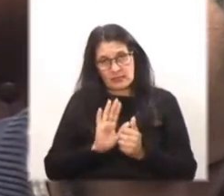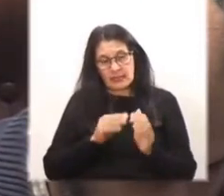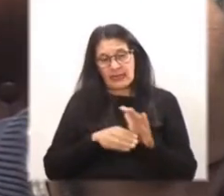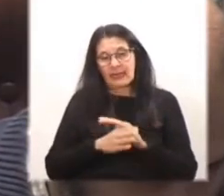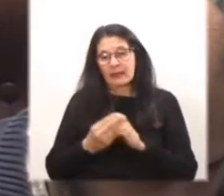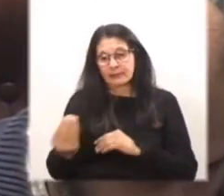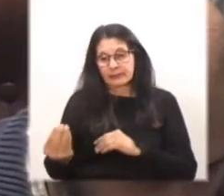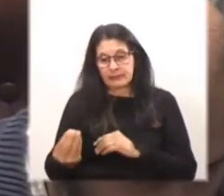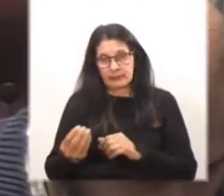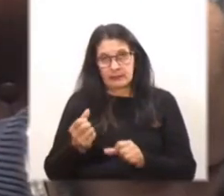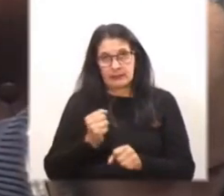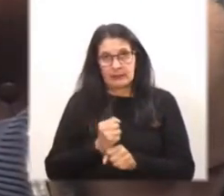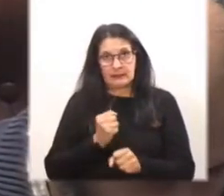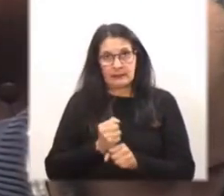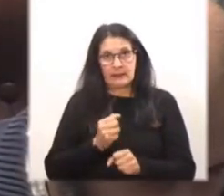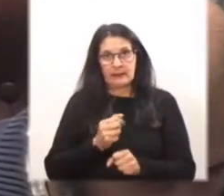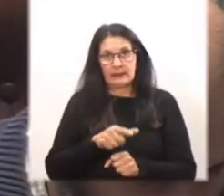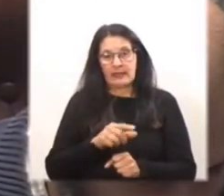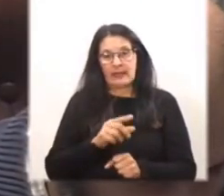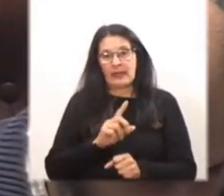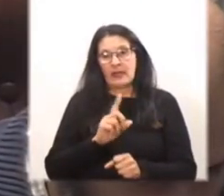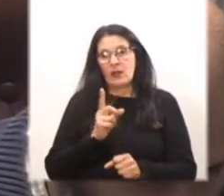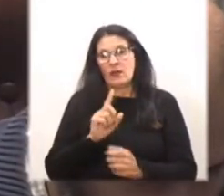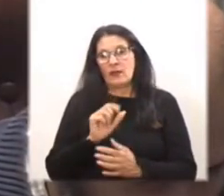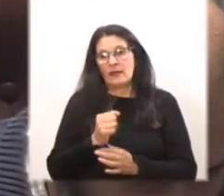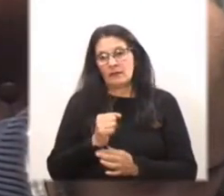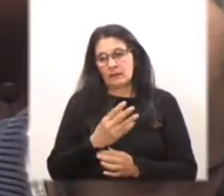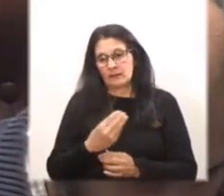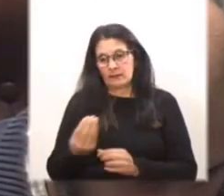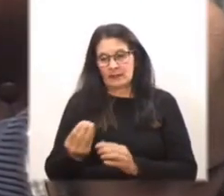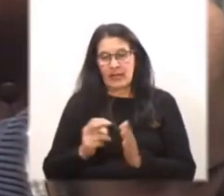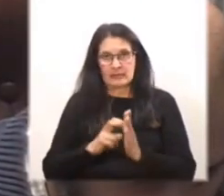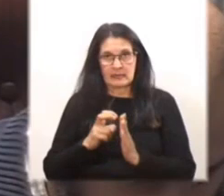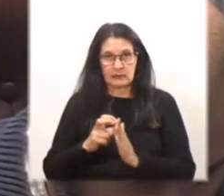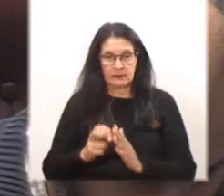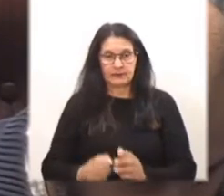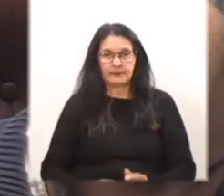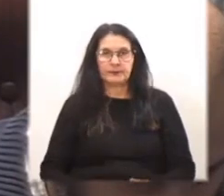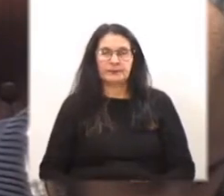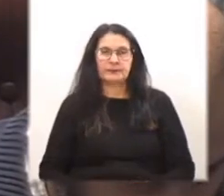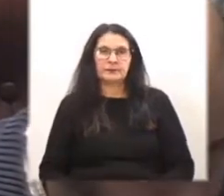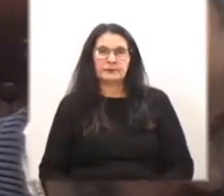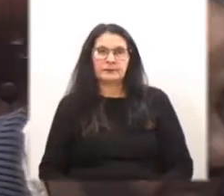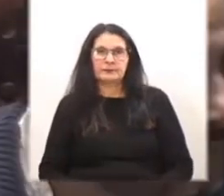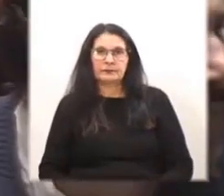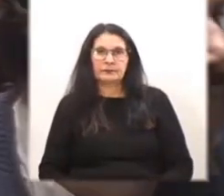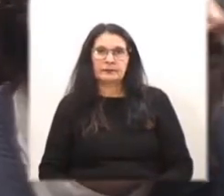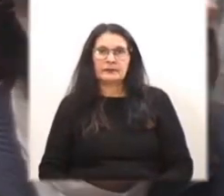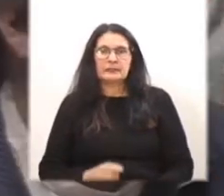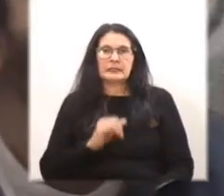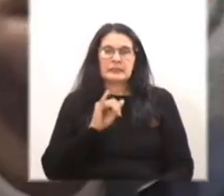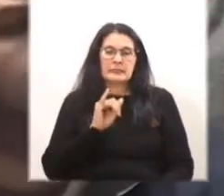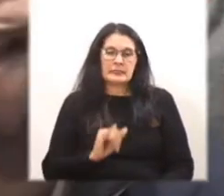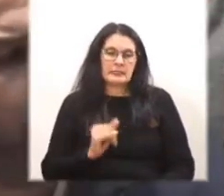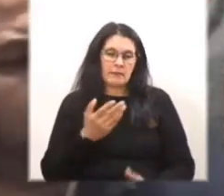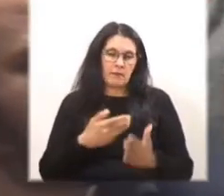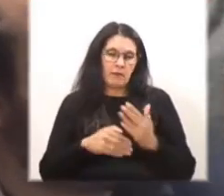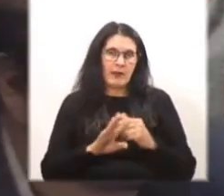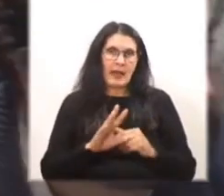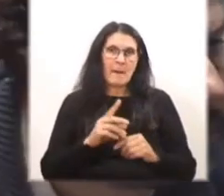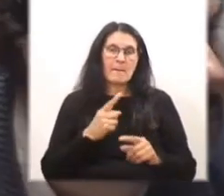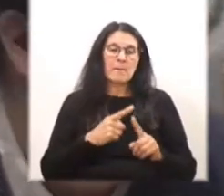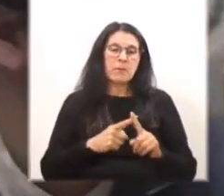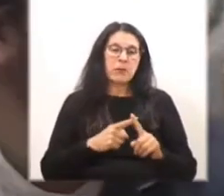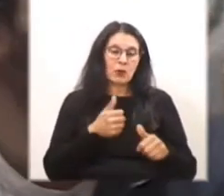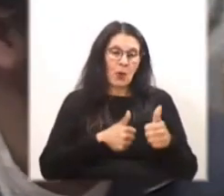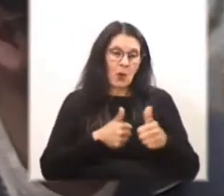ingresaron de manera non santa a Salto Grande. Si fuera por concurso o por sorteo, lo